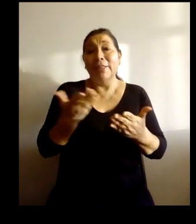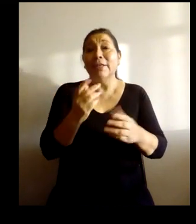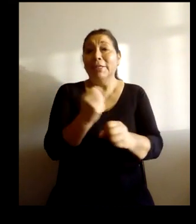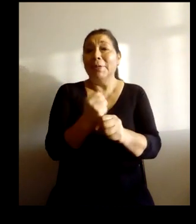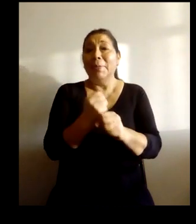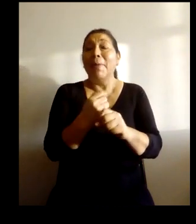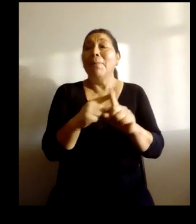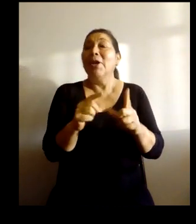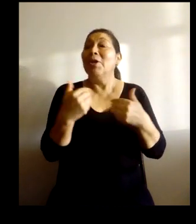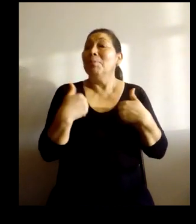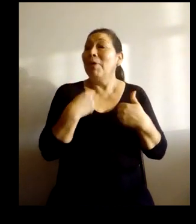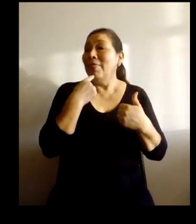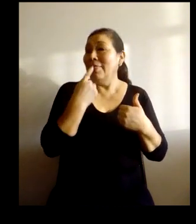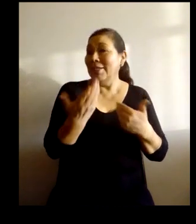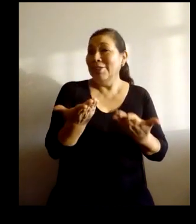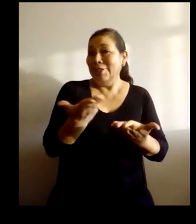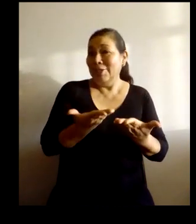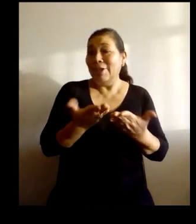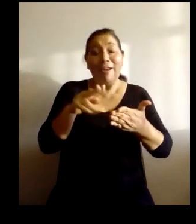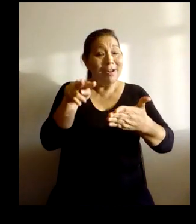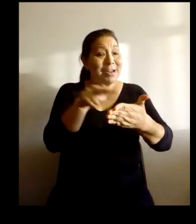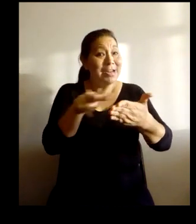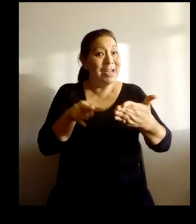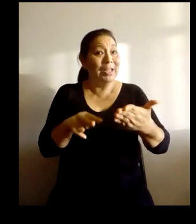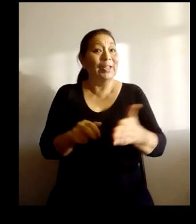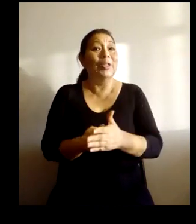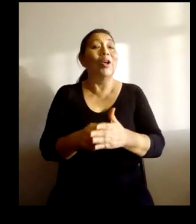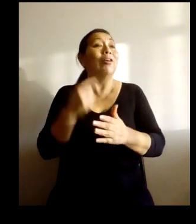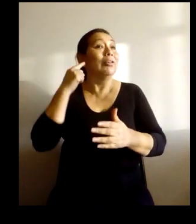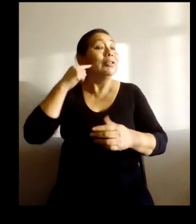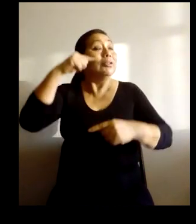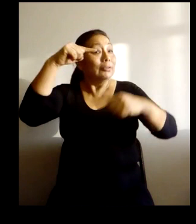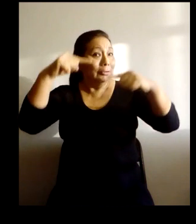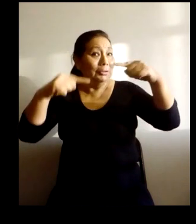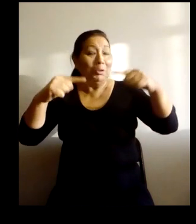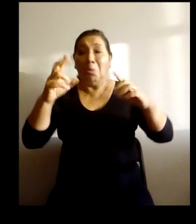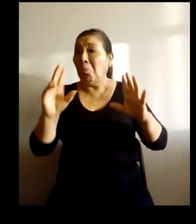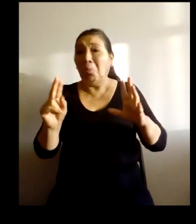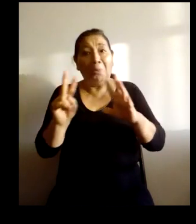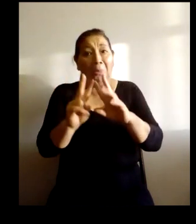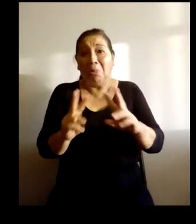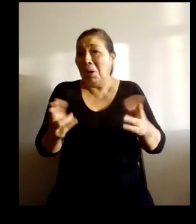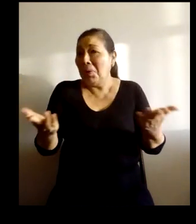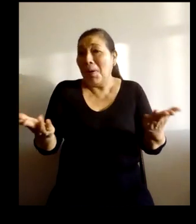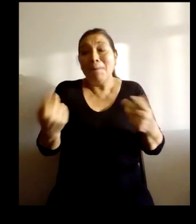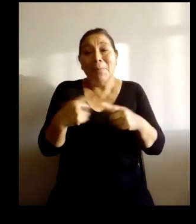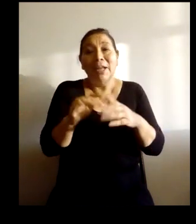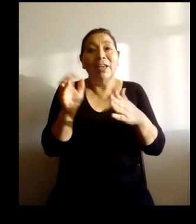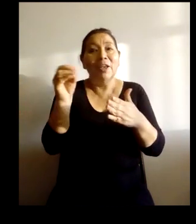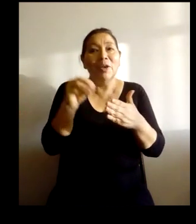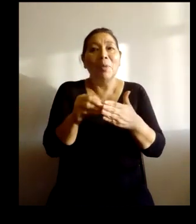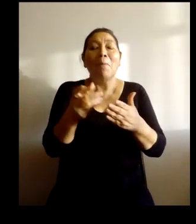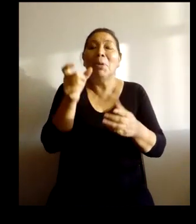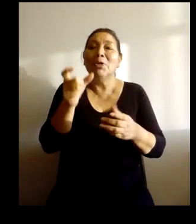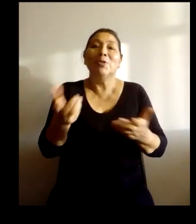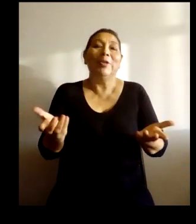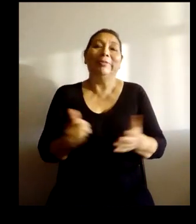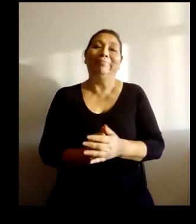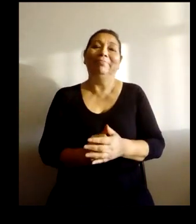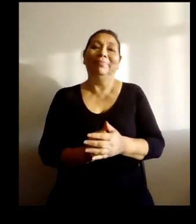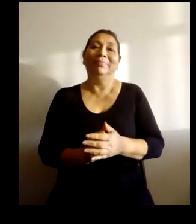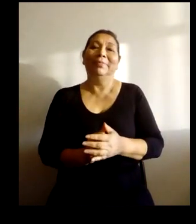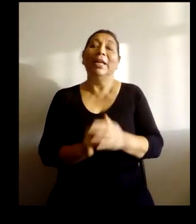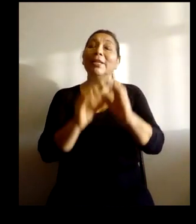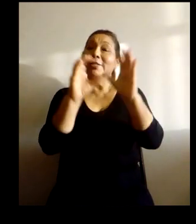padezca una enfermedad ocupacional. Ya hemos dicho, efectivamente, hemos dado la lectura, por ejemplo, de la espirometría, que efectivamente no tiene los valores requeridos para que sea considerado como